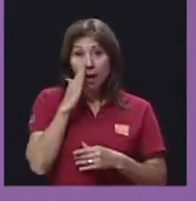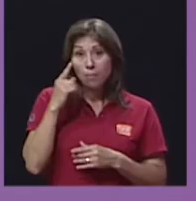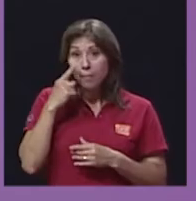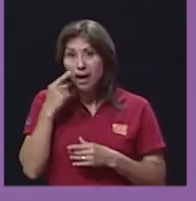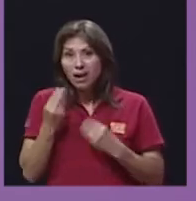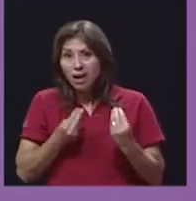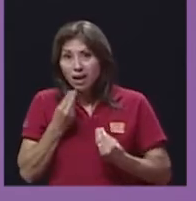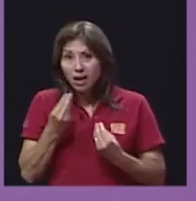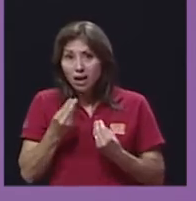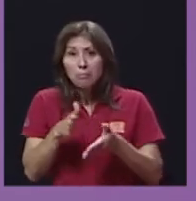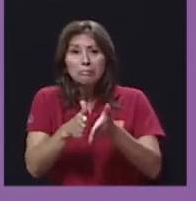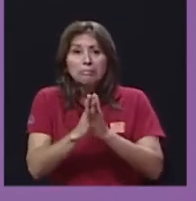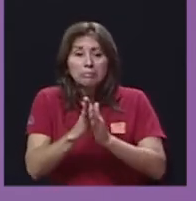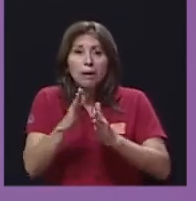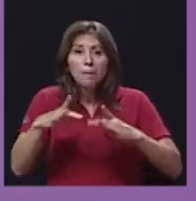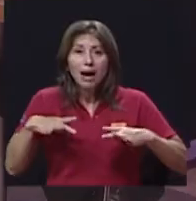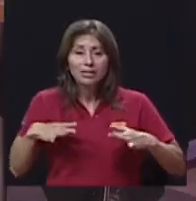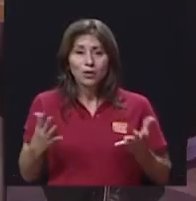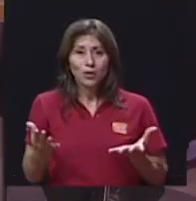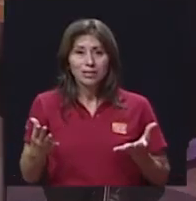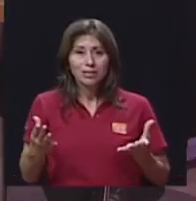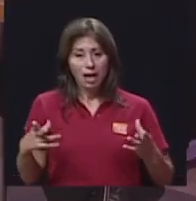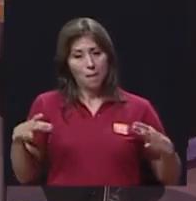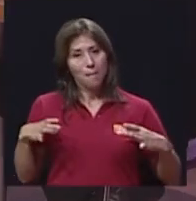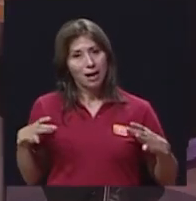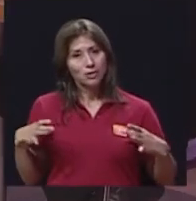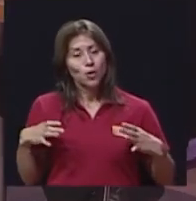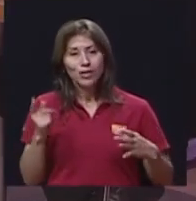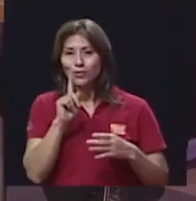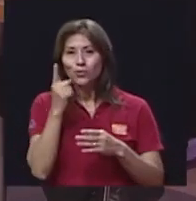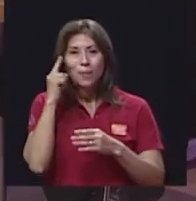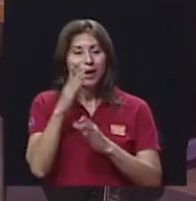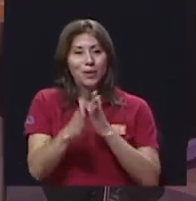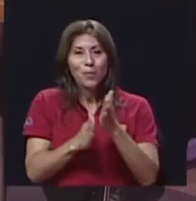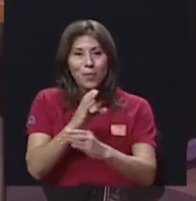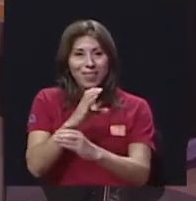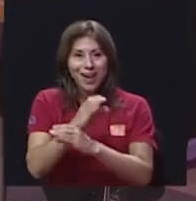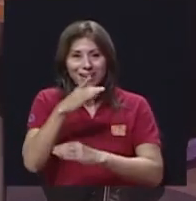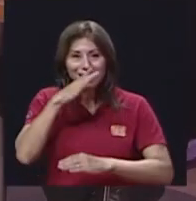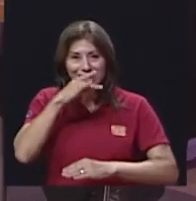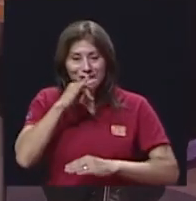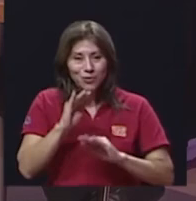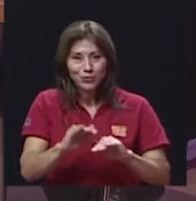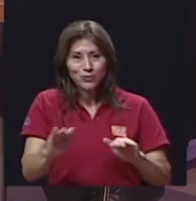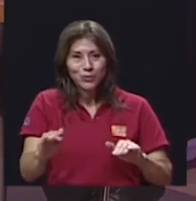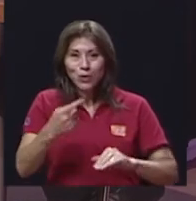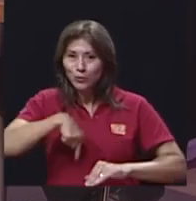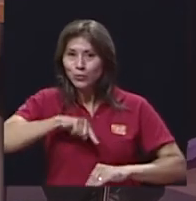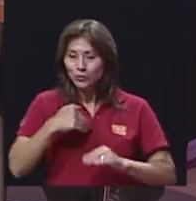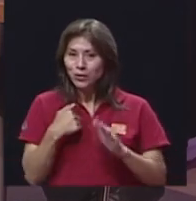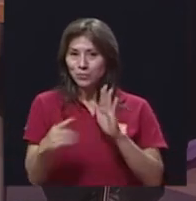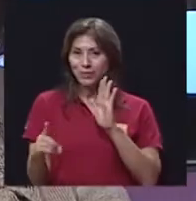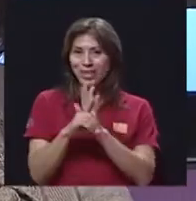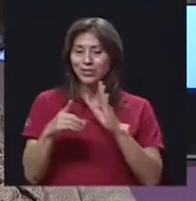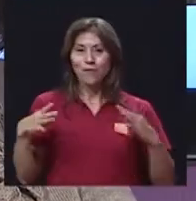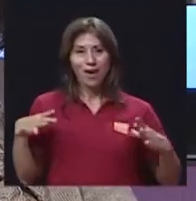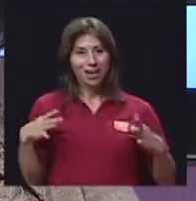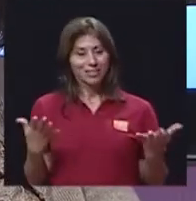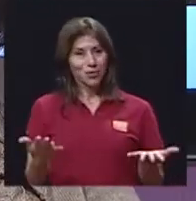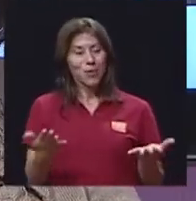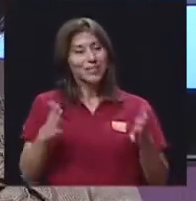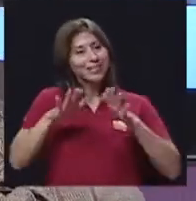que las vacaciones no siempre cuidan niños nosotros tenemos derecho a vacaciones también descansando verdad